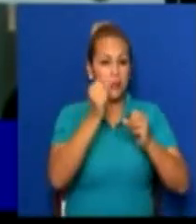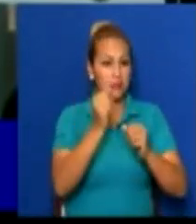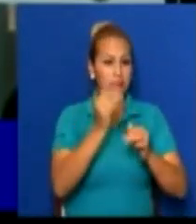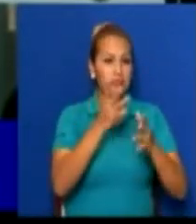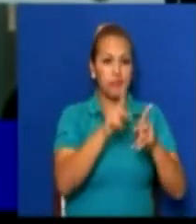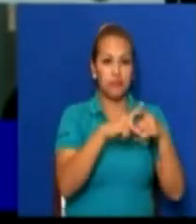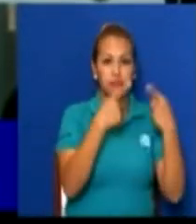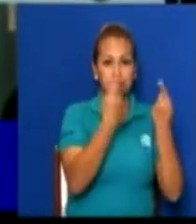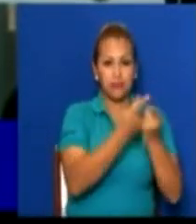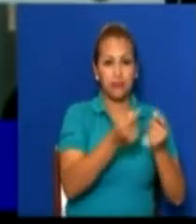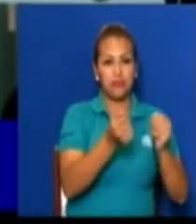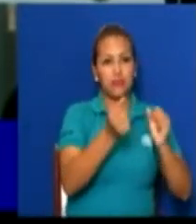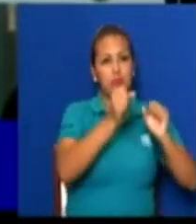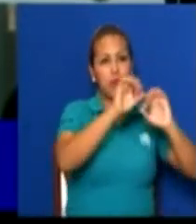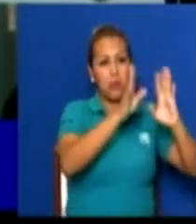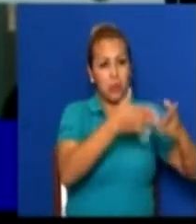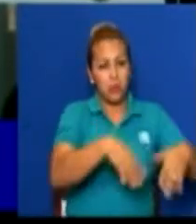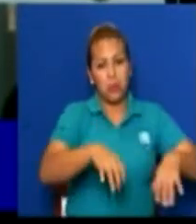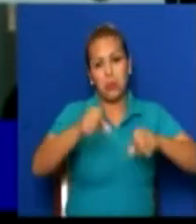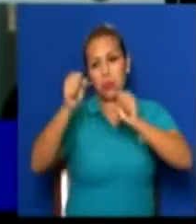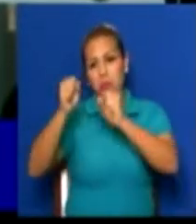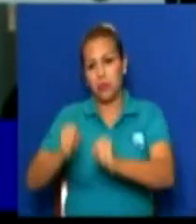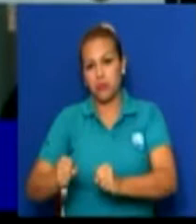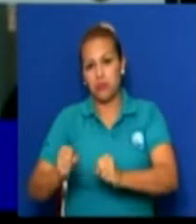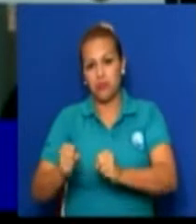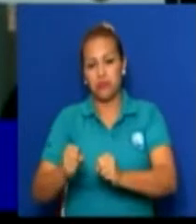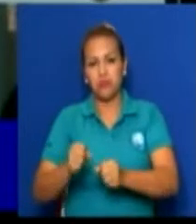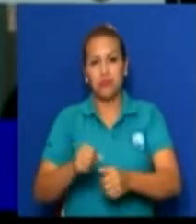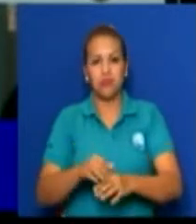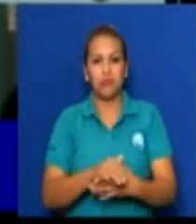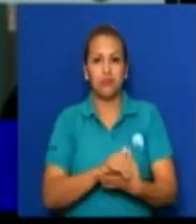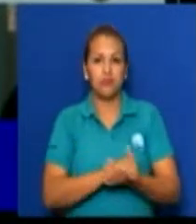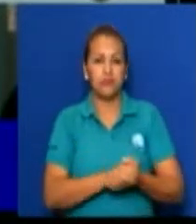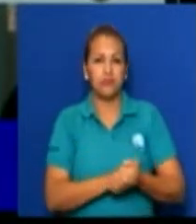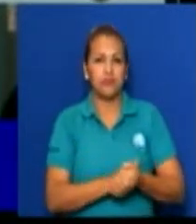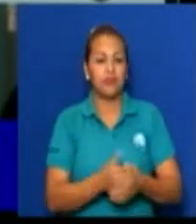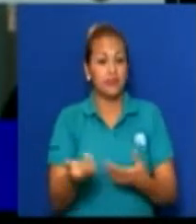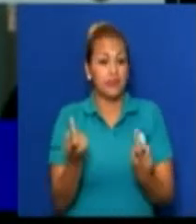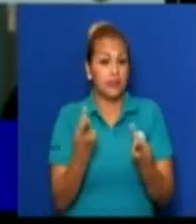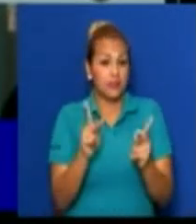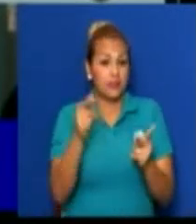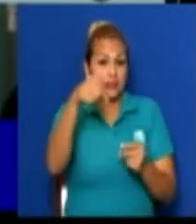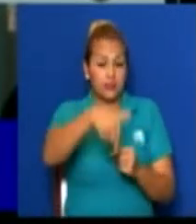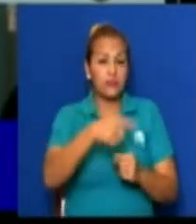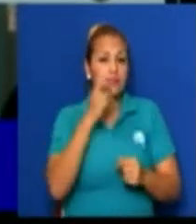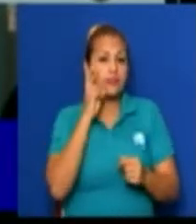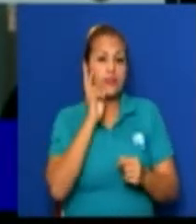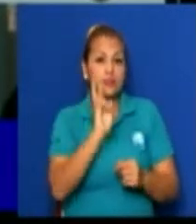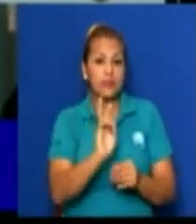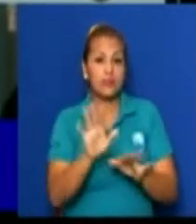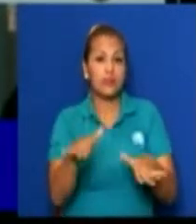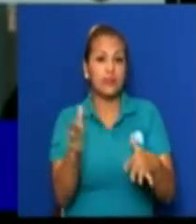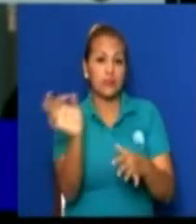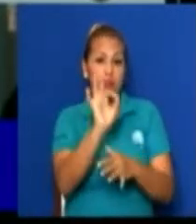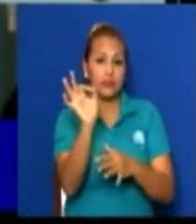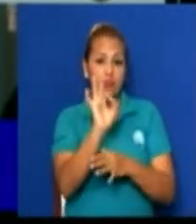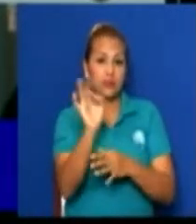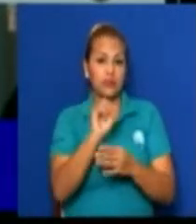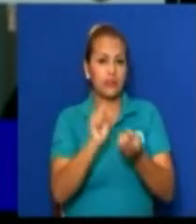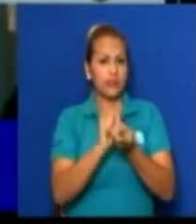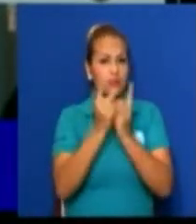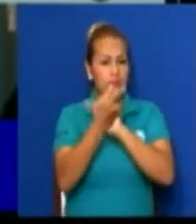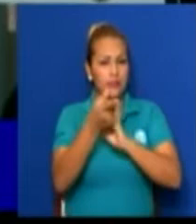crecido para la población femenina. Y si lo planteáramos en sentido contrario, ha